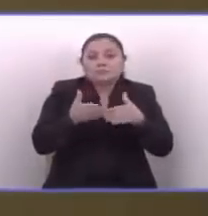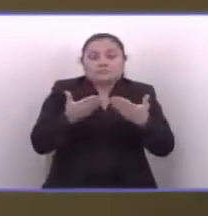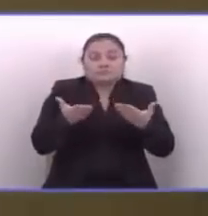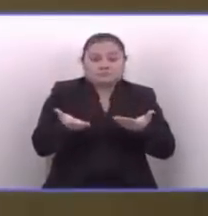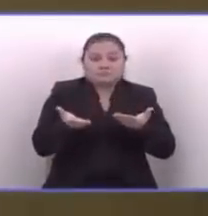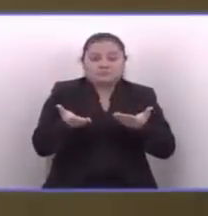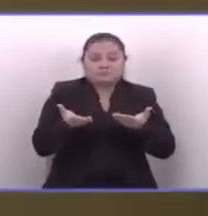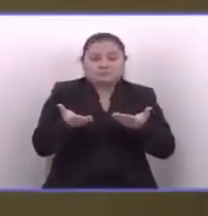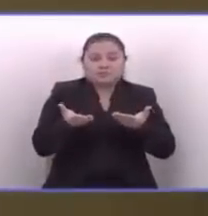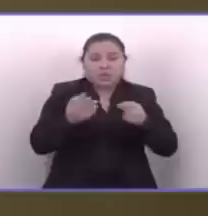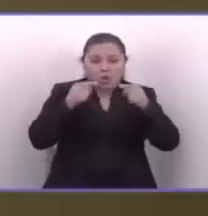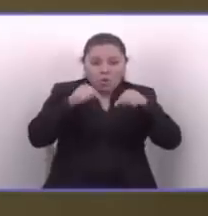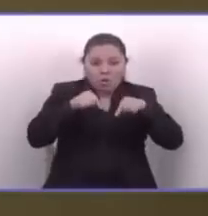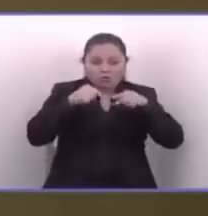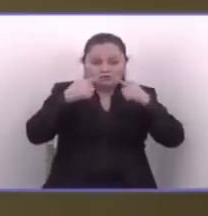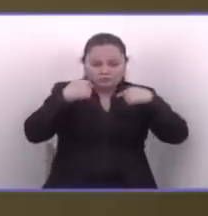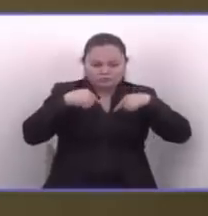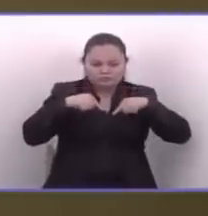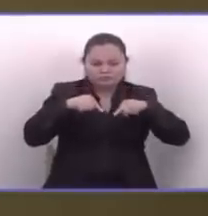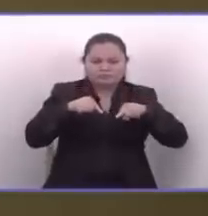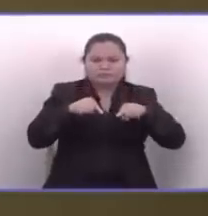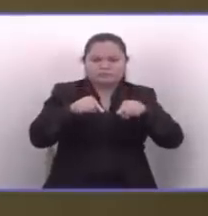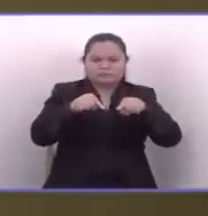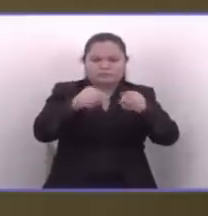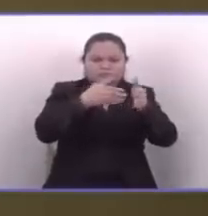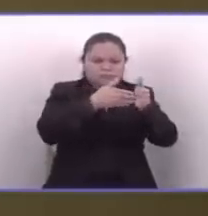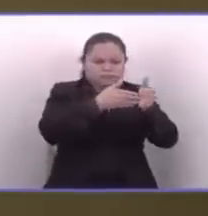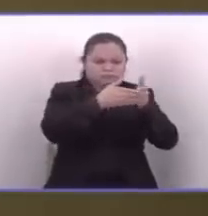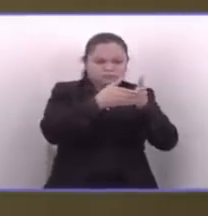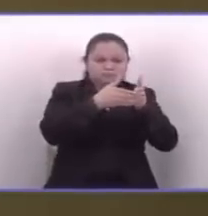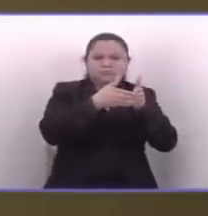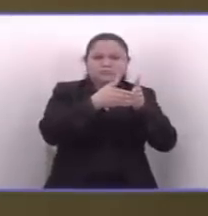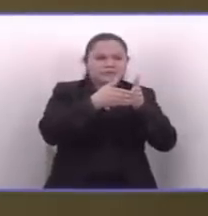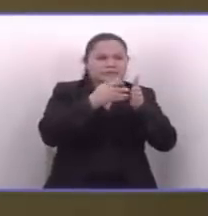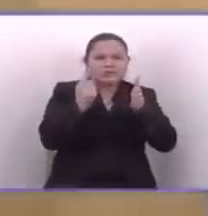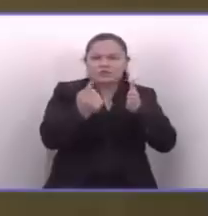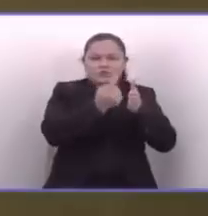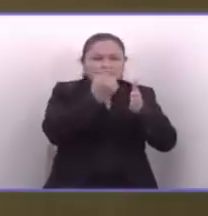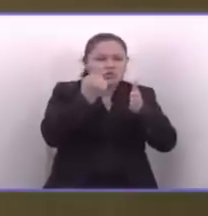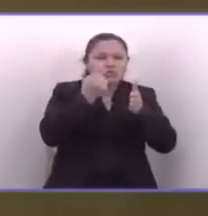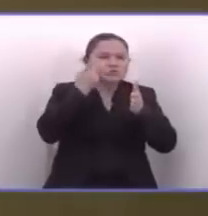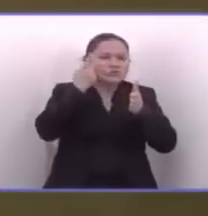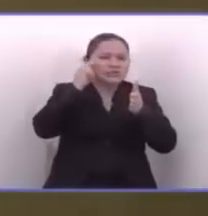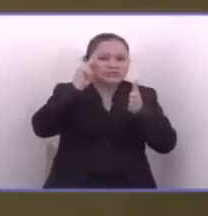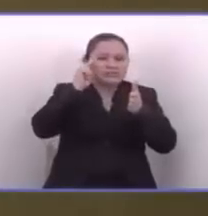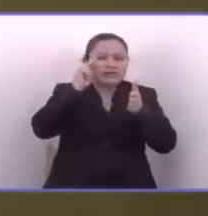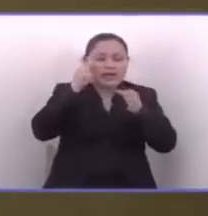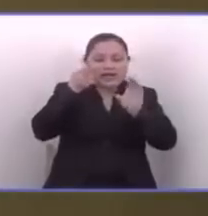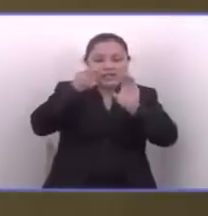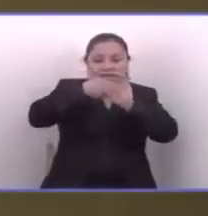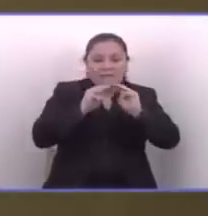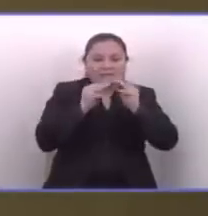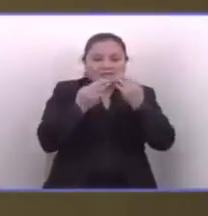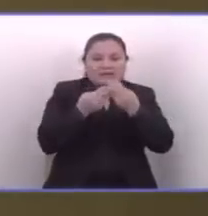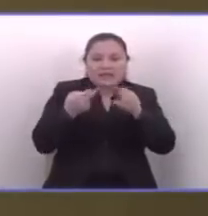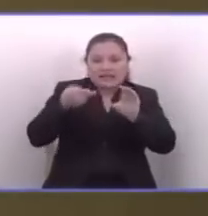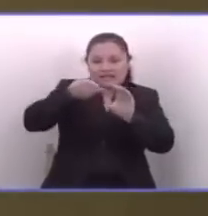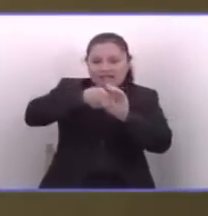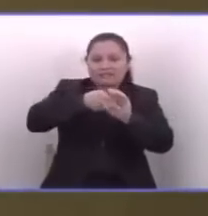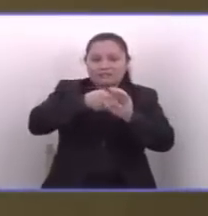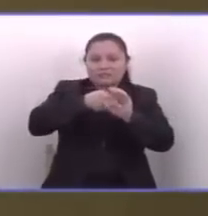eso, de ahora en adelante, el solo hecho de pertenecer a estructuras